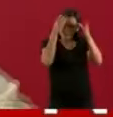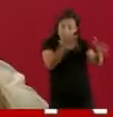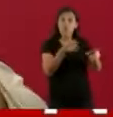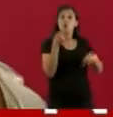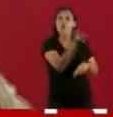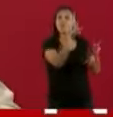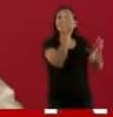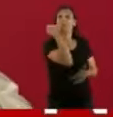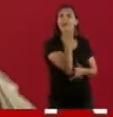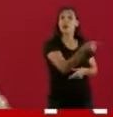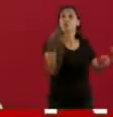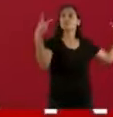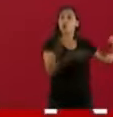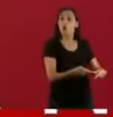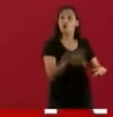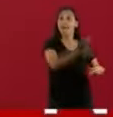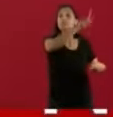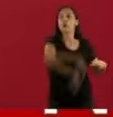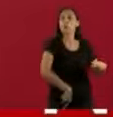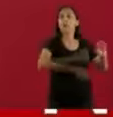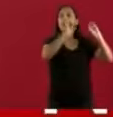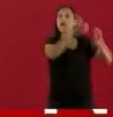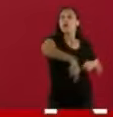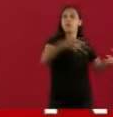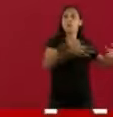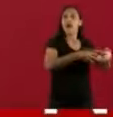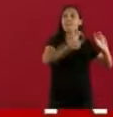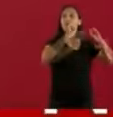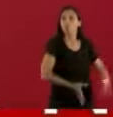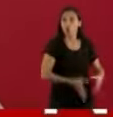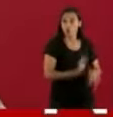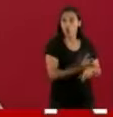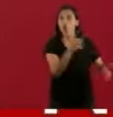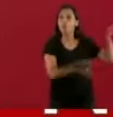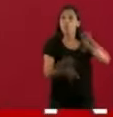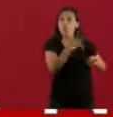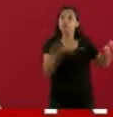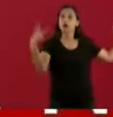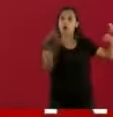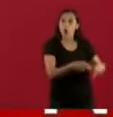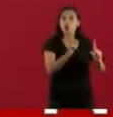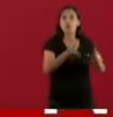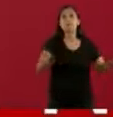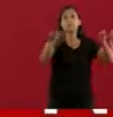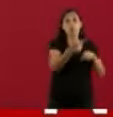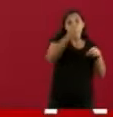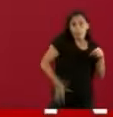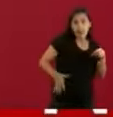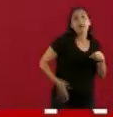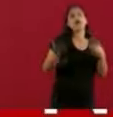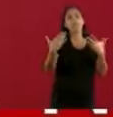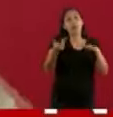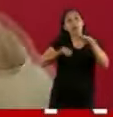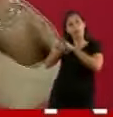el dinero es una manera de desestructurar ese capital de compra, de extorsión